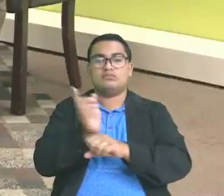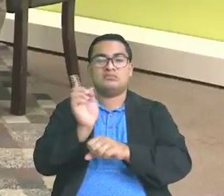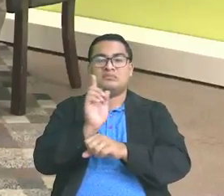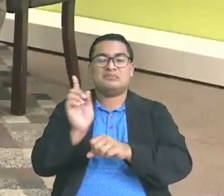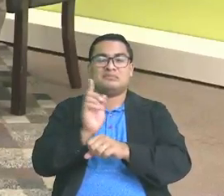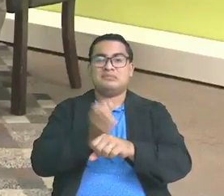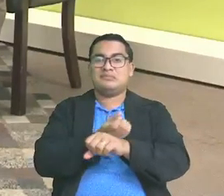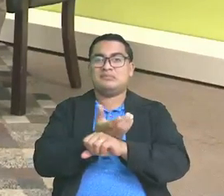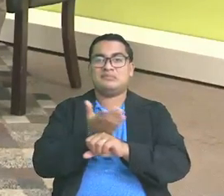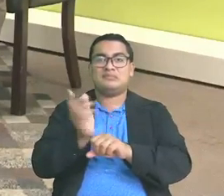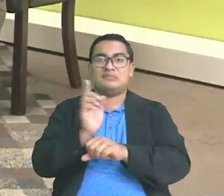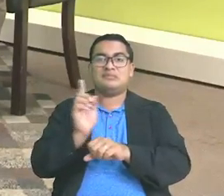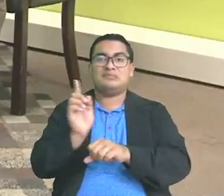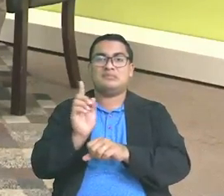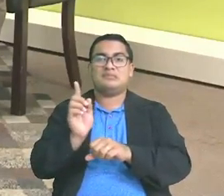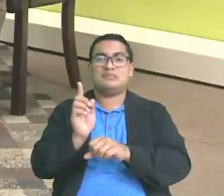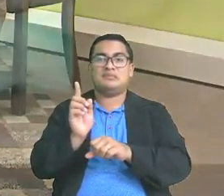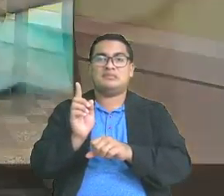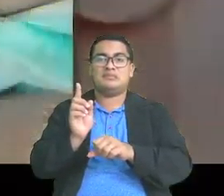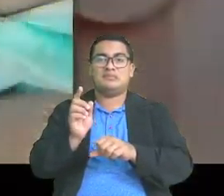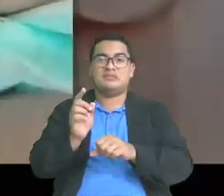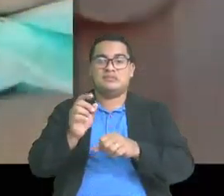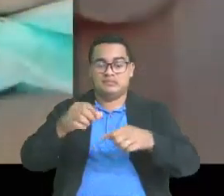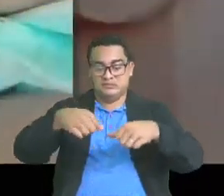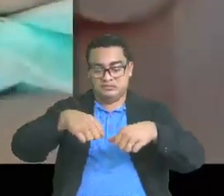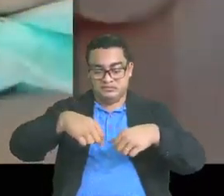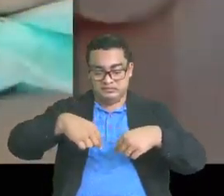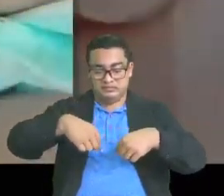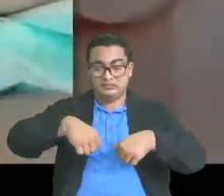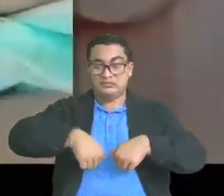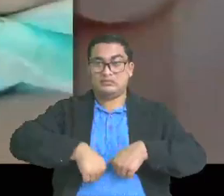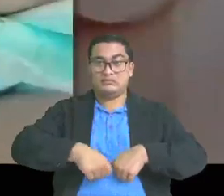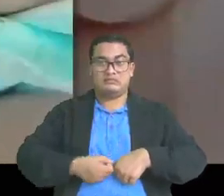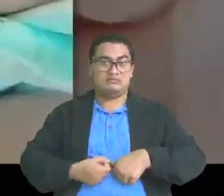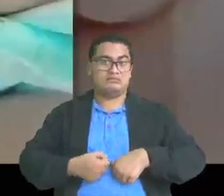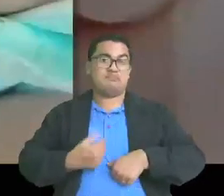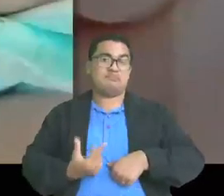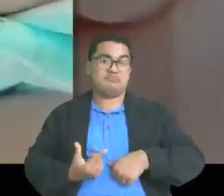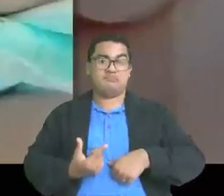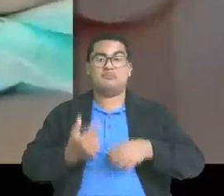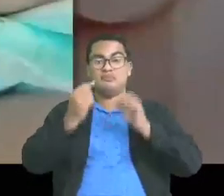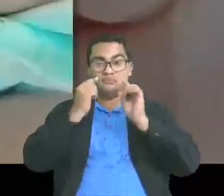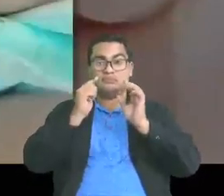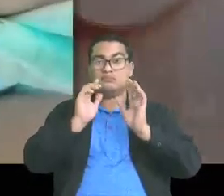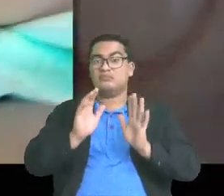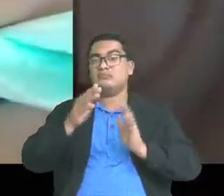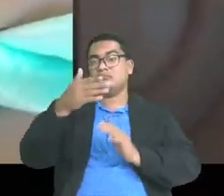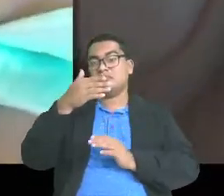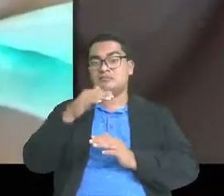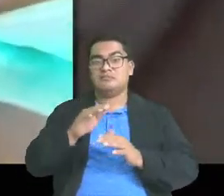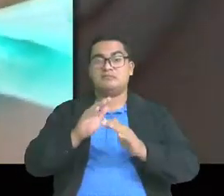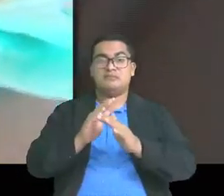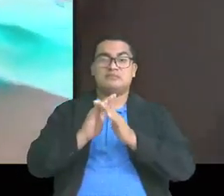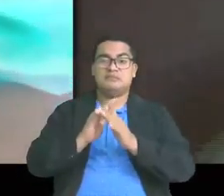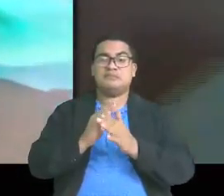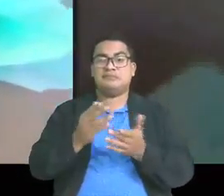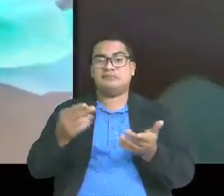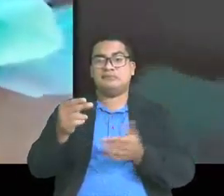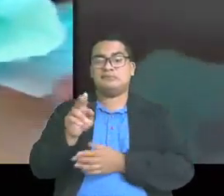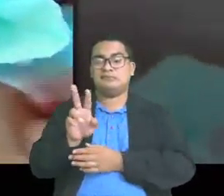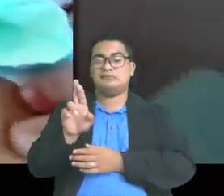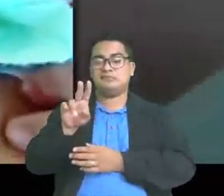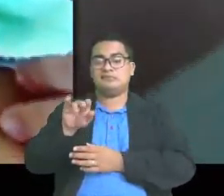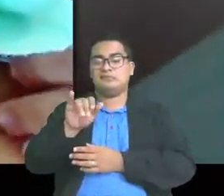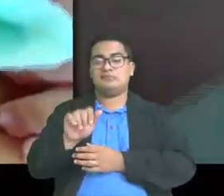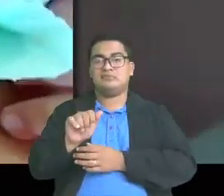recomendable, porque si tenemos algo adentro, a como entró puede salir, y esas son las grandes ventajas y bondades de la hernia umbilical. Uh-huh.